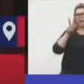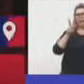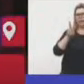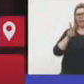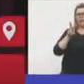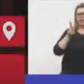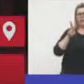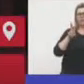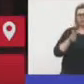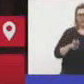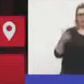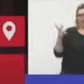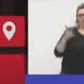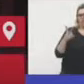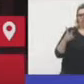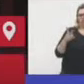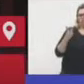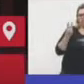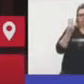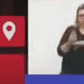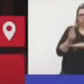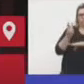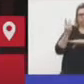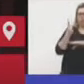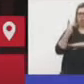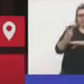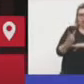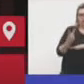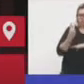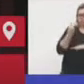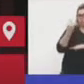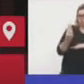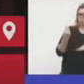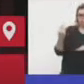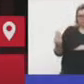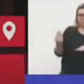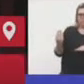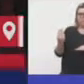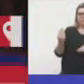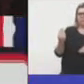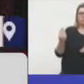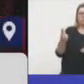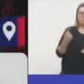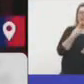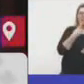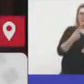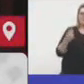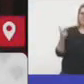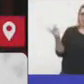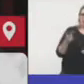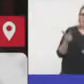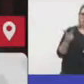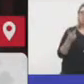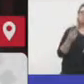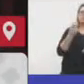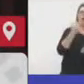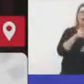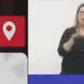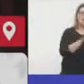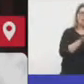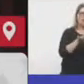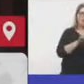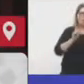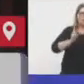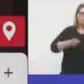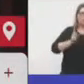que queremos. El otro día hablaba en Rafael Castillo y una persona decía, no, bueno, porque encima viene uno y dice, no,